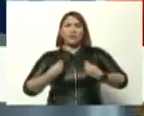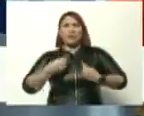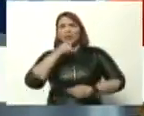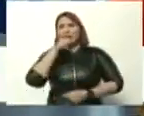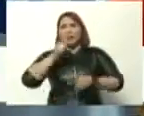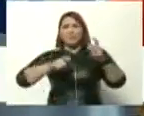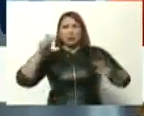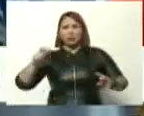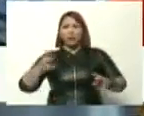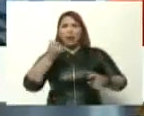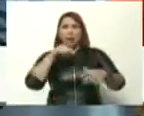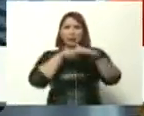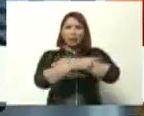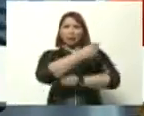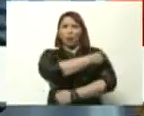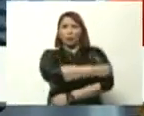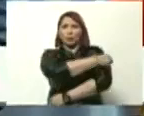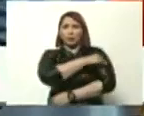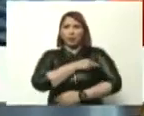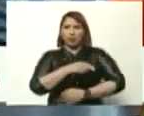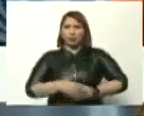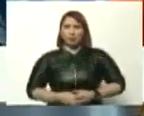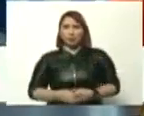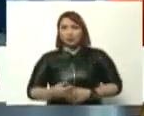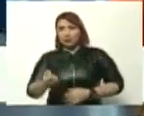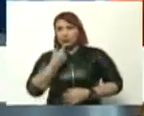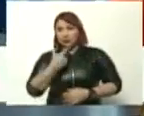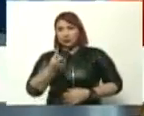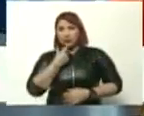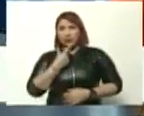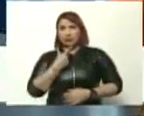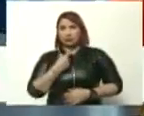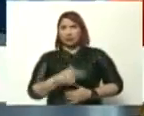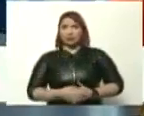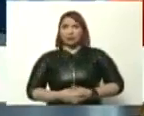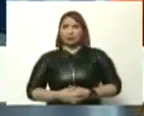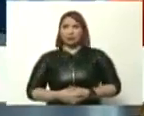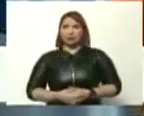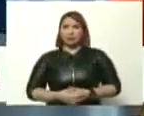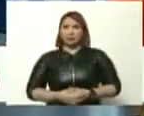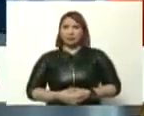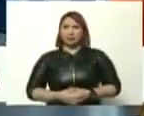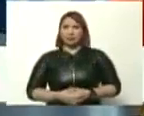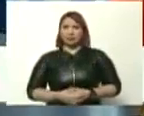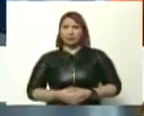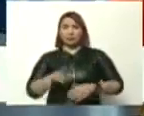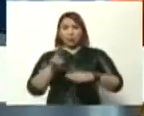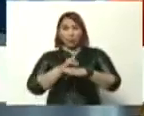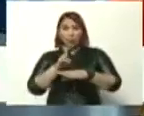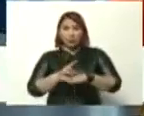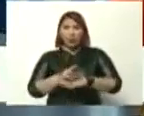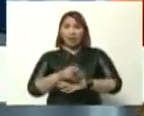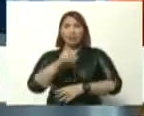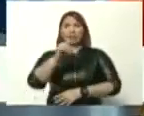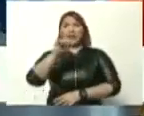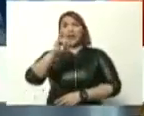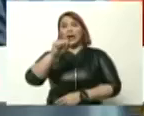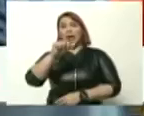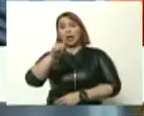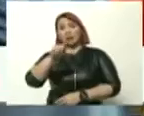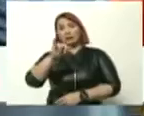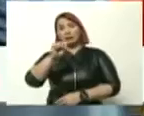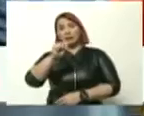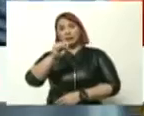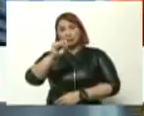allí se encontraban en ese momento recibiendo tratamiento médico en unidades de diálisis, en